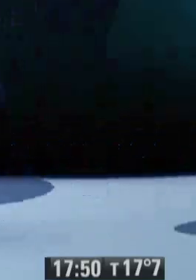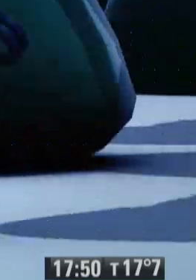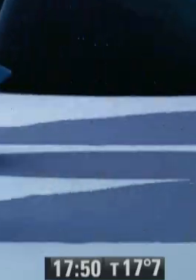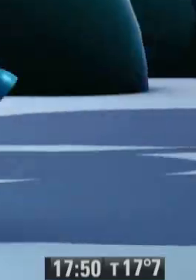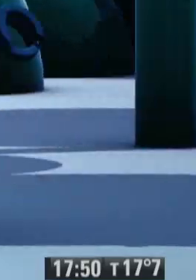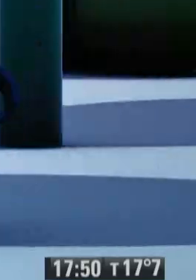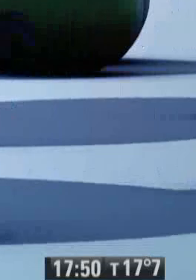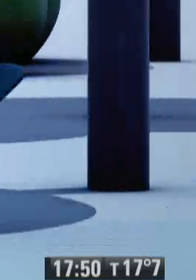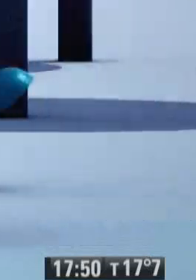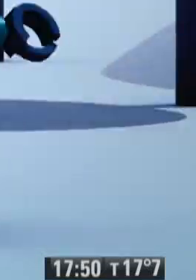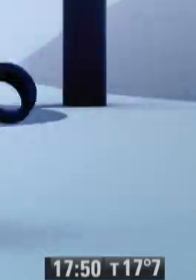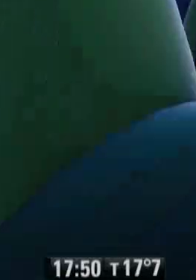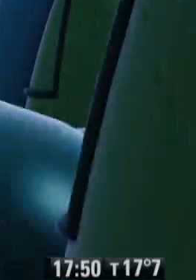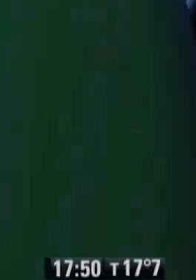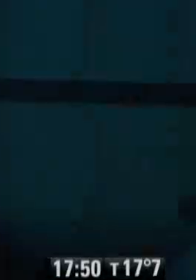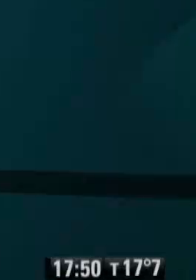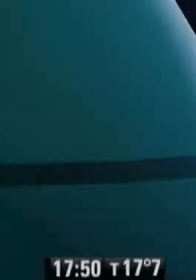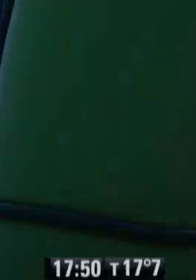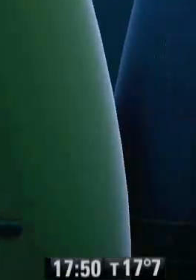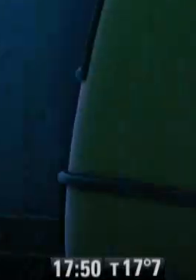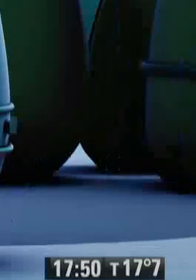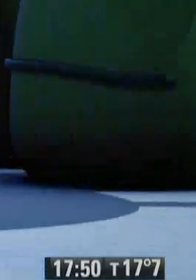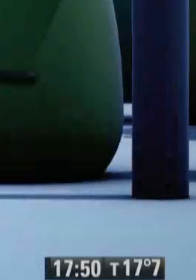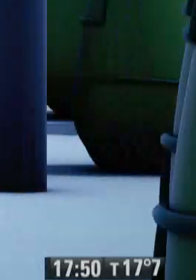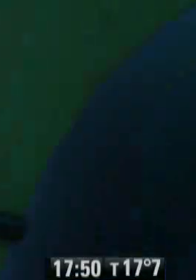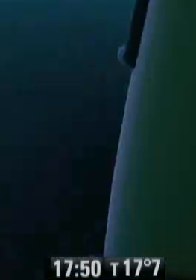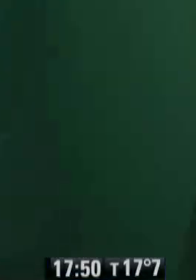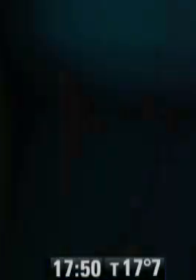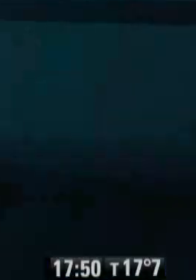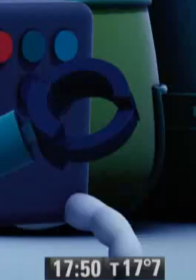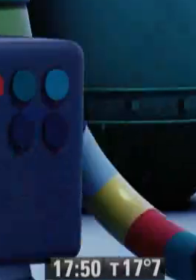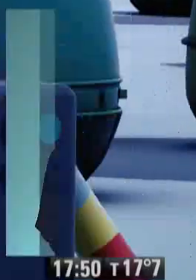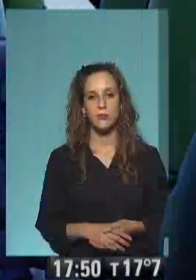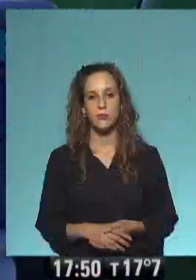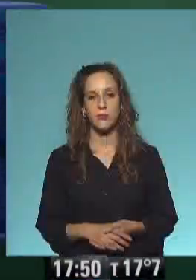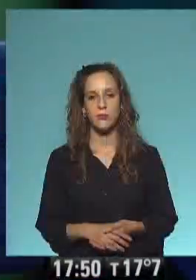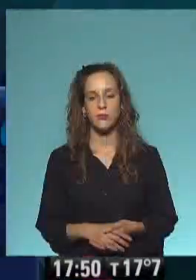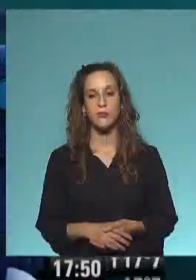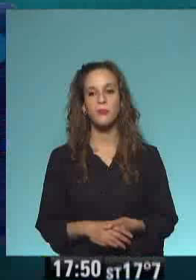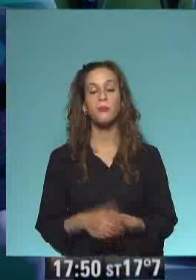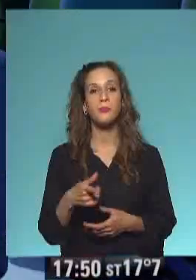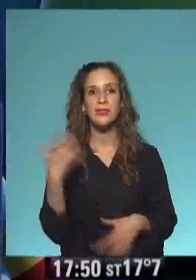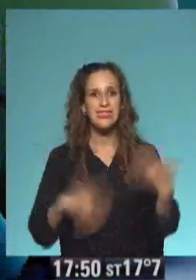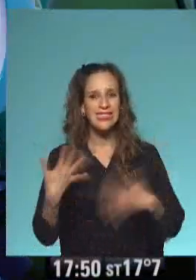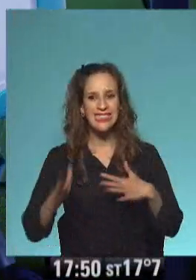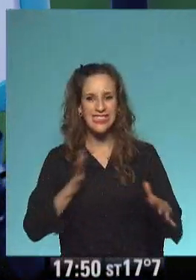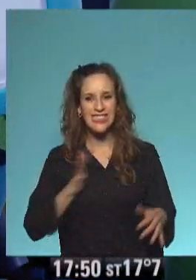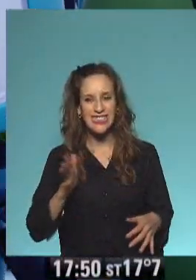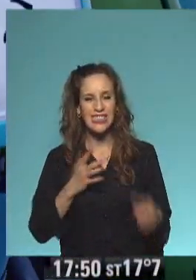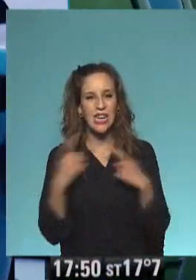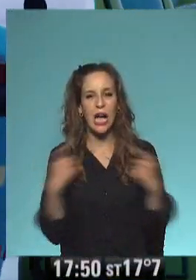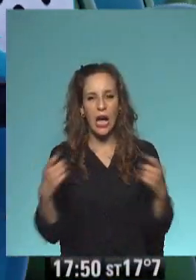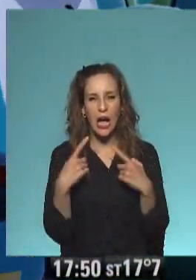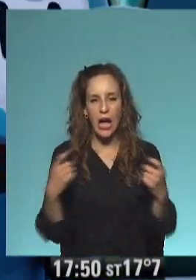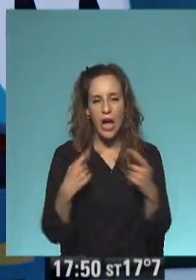En ese momento pensé dos cosas. La primera era que el cometuercas nos iba a comer a todos. Y la segunda era que me había olvidado que